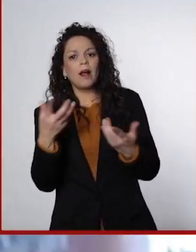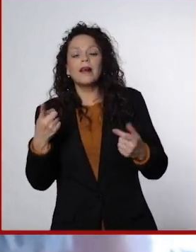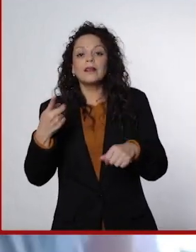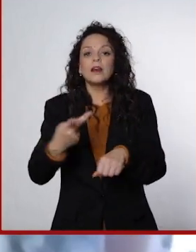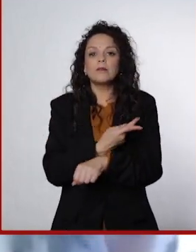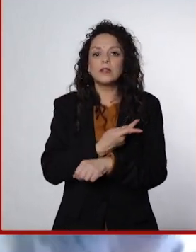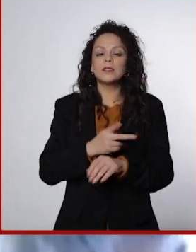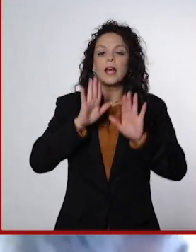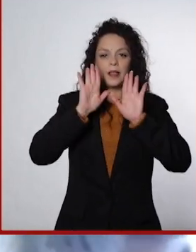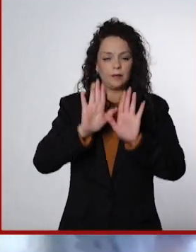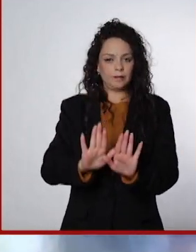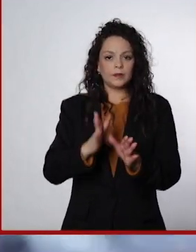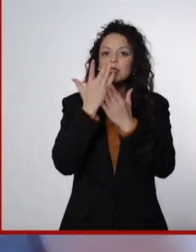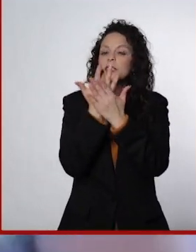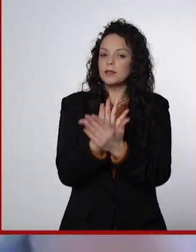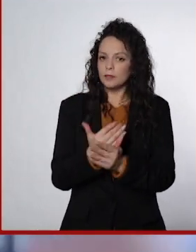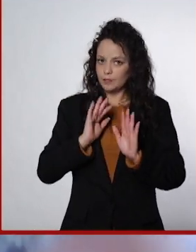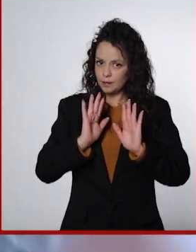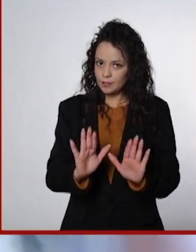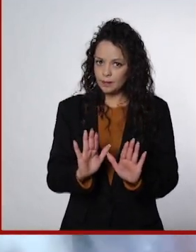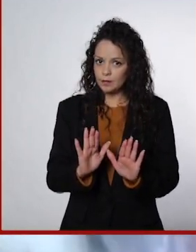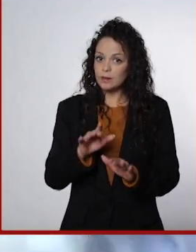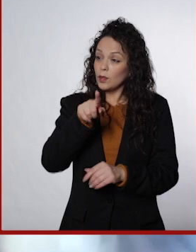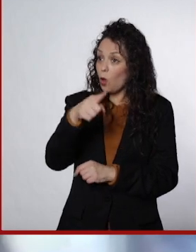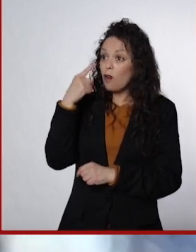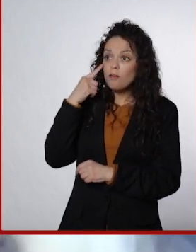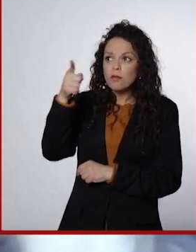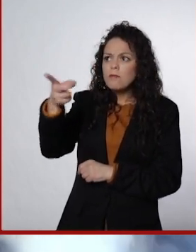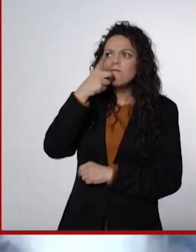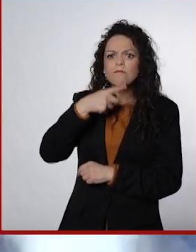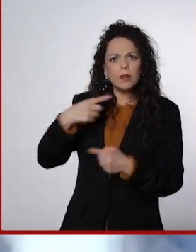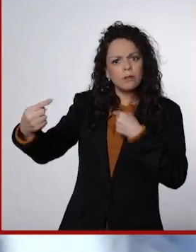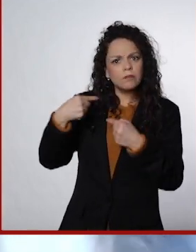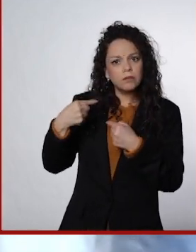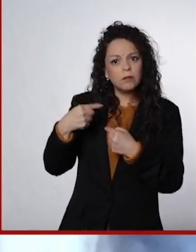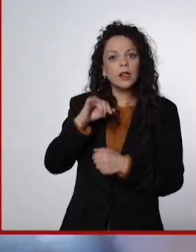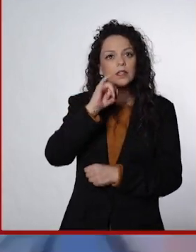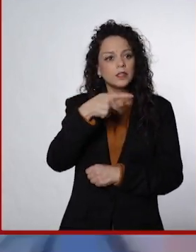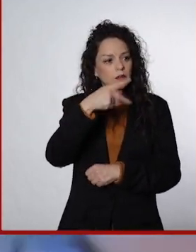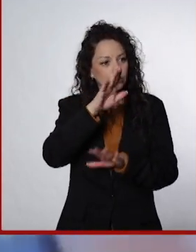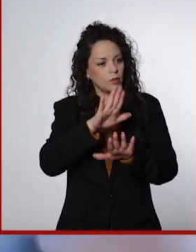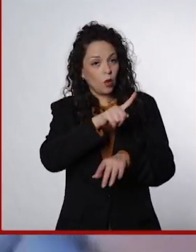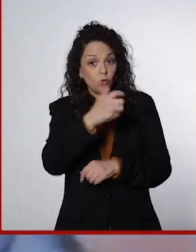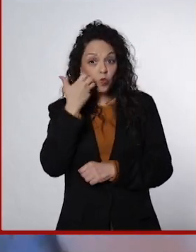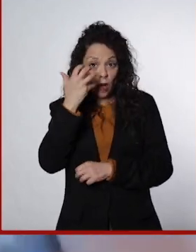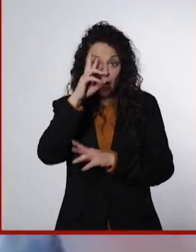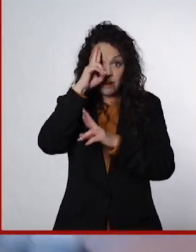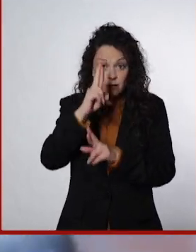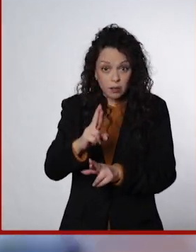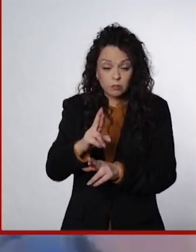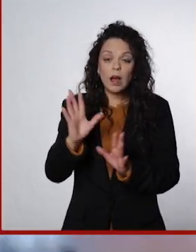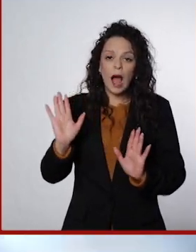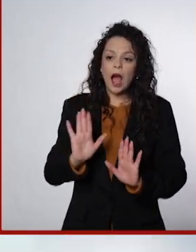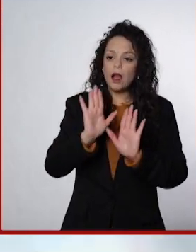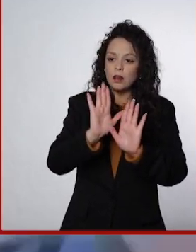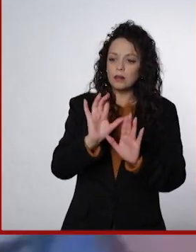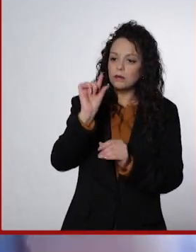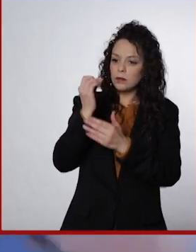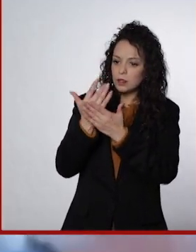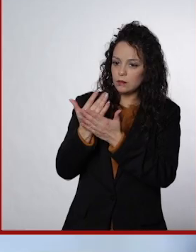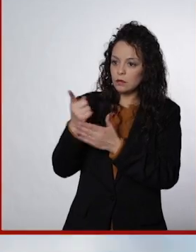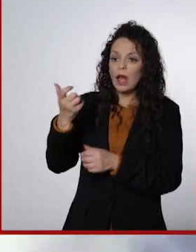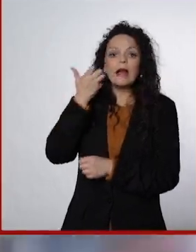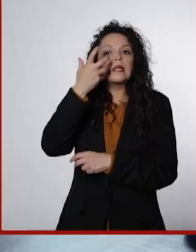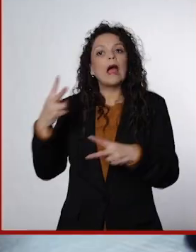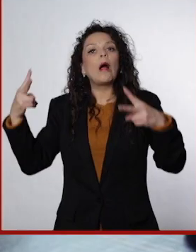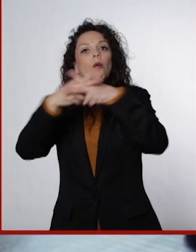a ver, espérame, chacal. No, es que viste cómo me habló. Ah, te hubiera gustado que te tratara con respeto. Sí, eso quería, pero viste, déjame ir a pegarle o